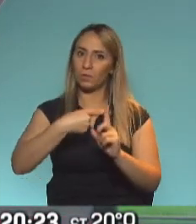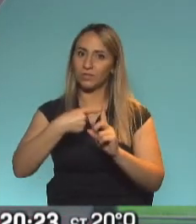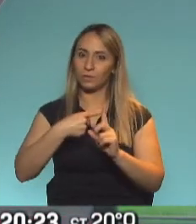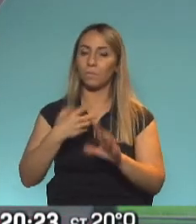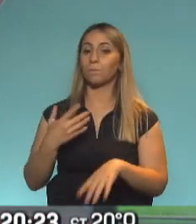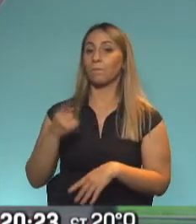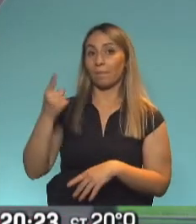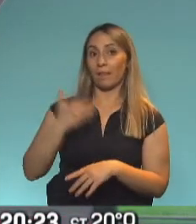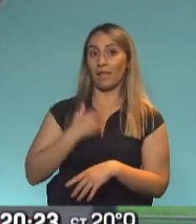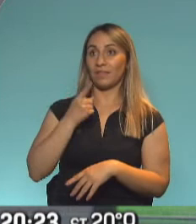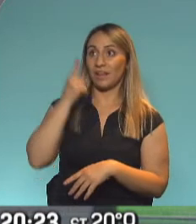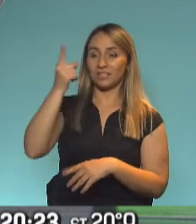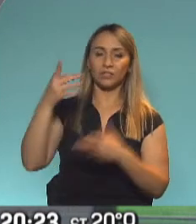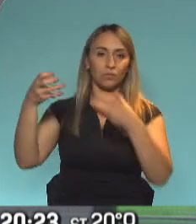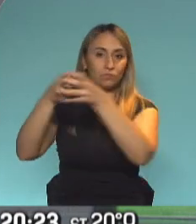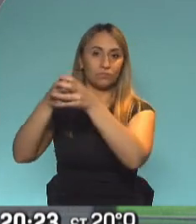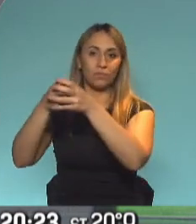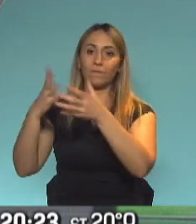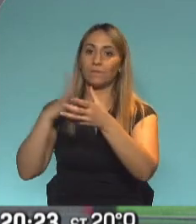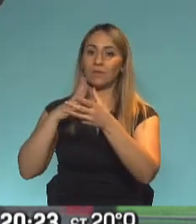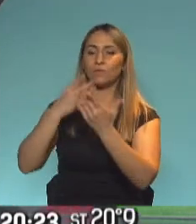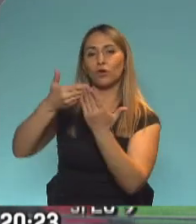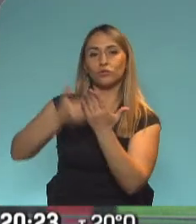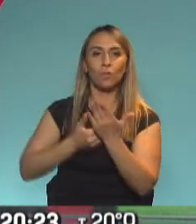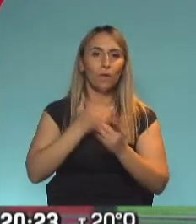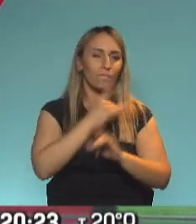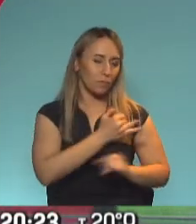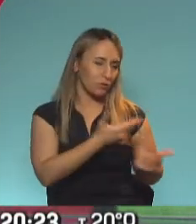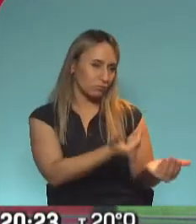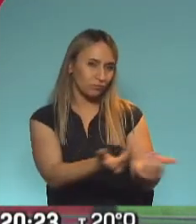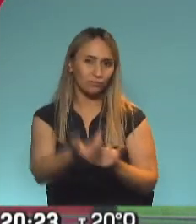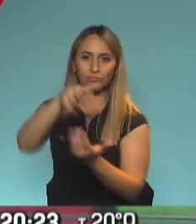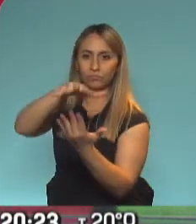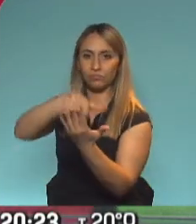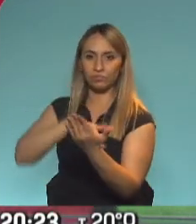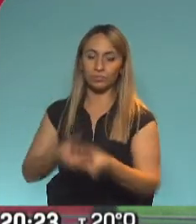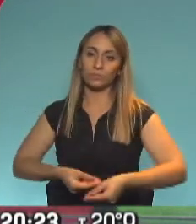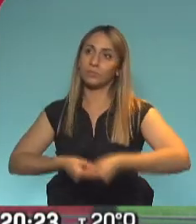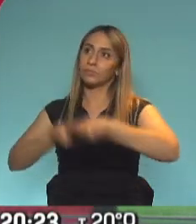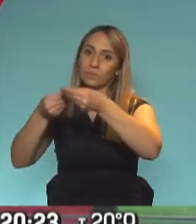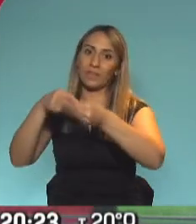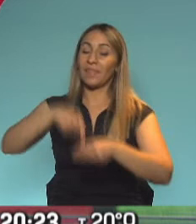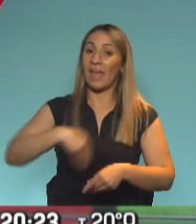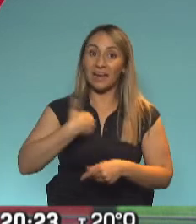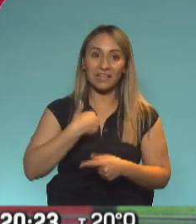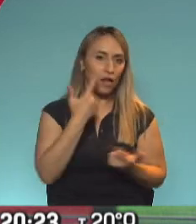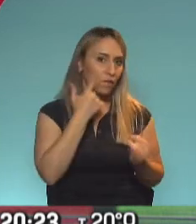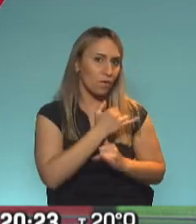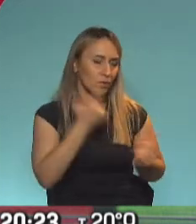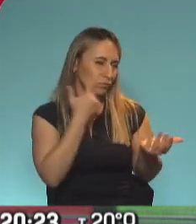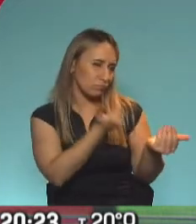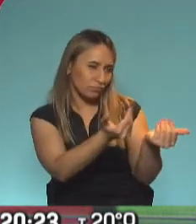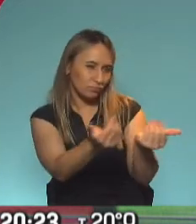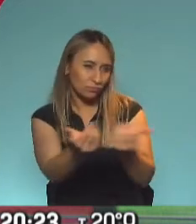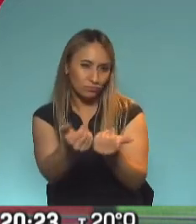es mandar todo este relevamiento, ¿no?, que se hizo aquí en Argentina a la cúpula del